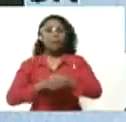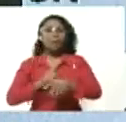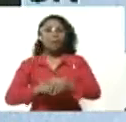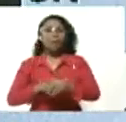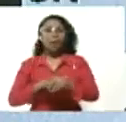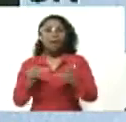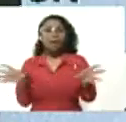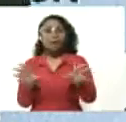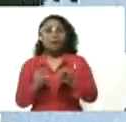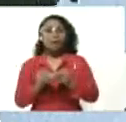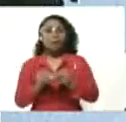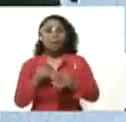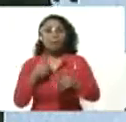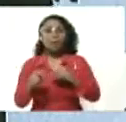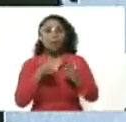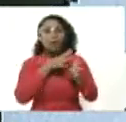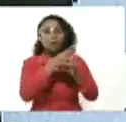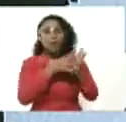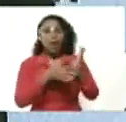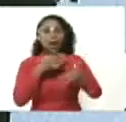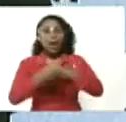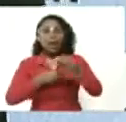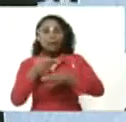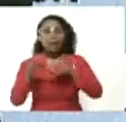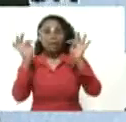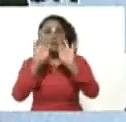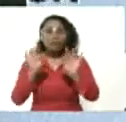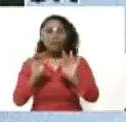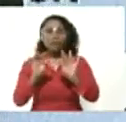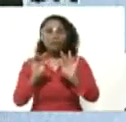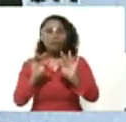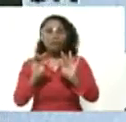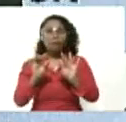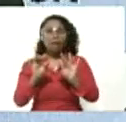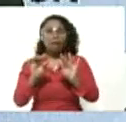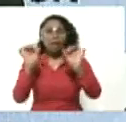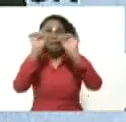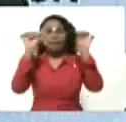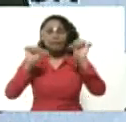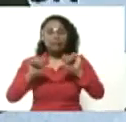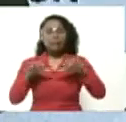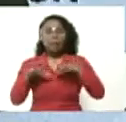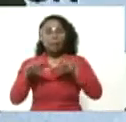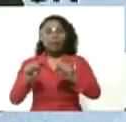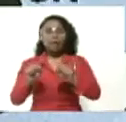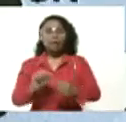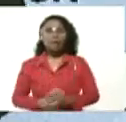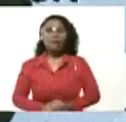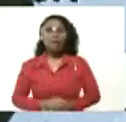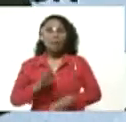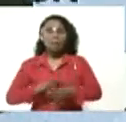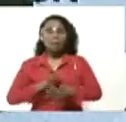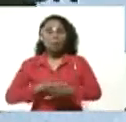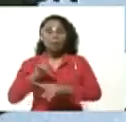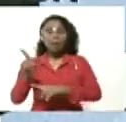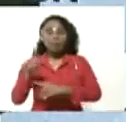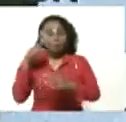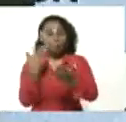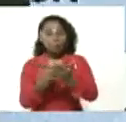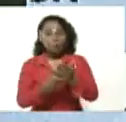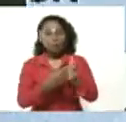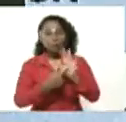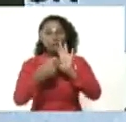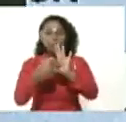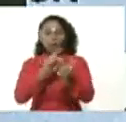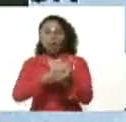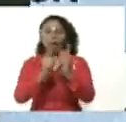disminuidas, pero son estructurales porque forman parte del metabolismo del sistema capitalista. Por eso, fíjense, durante las décadas del cambio en